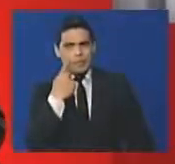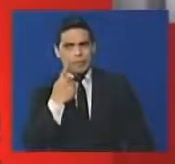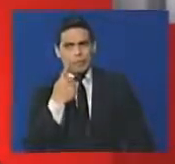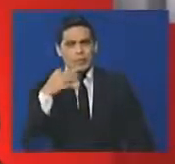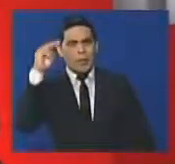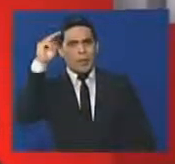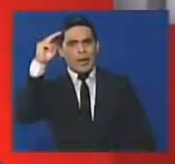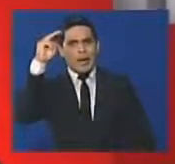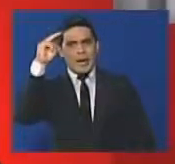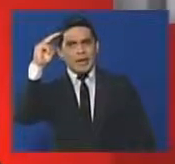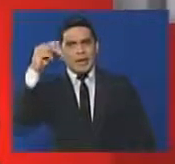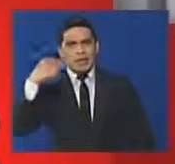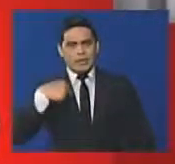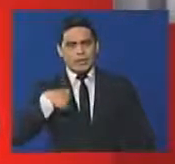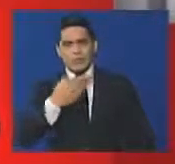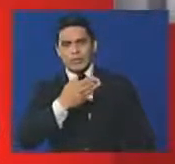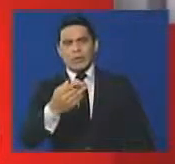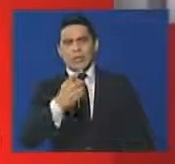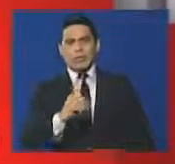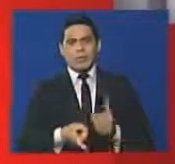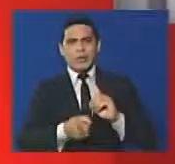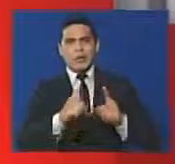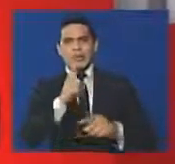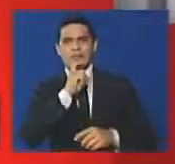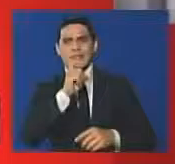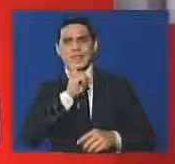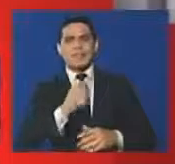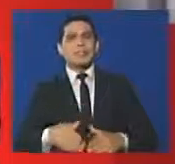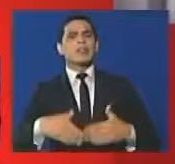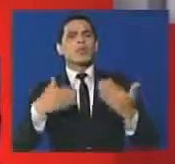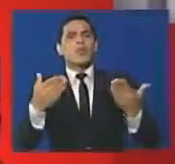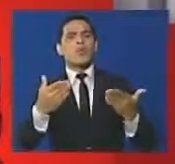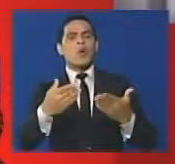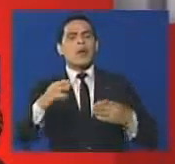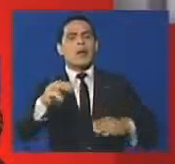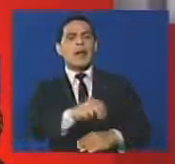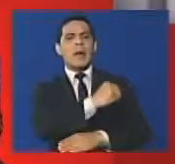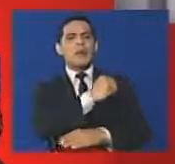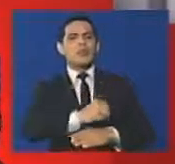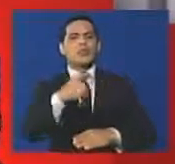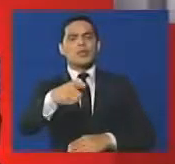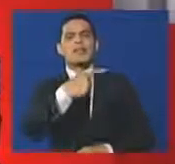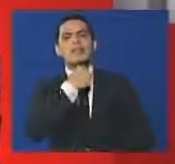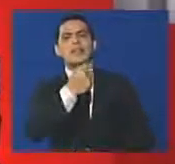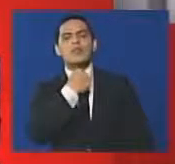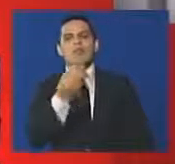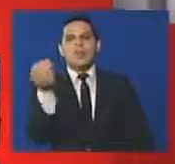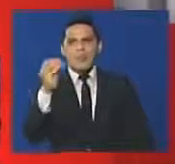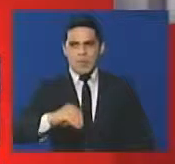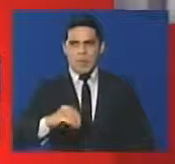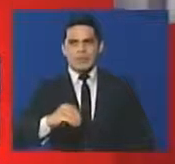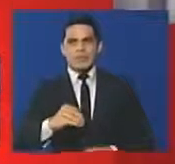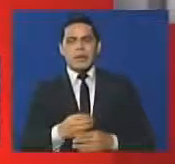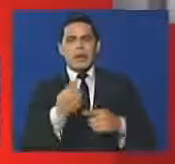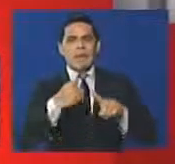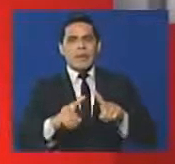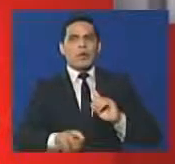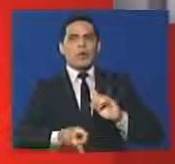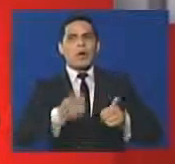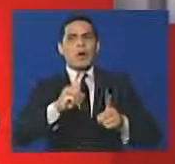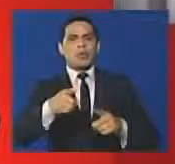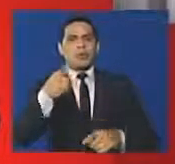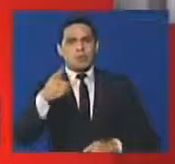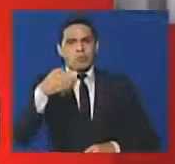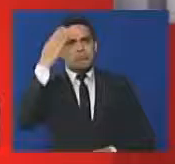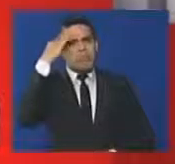Maestro, que no lo voy a poner una camisa de 11 varas para que usted nos diga cuál de los ritmos latinoamericanos le gusta más o cuál de los ritmos venezolanos. Pero alguno